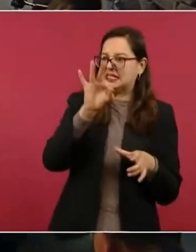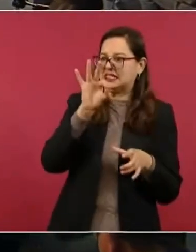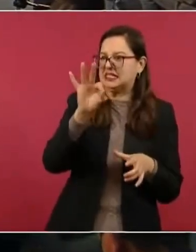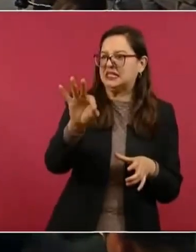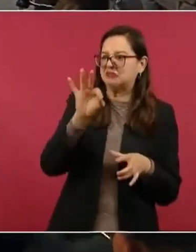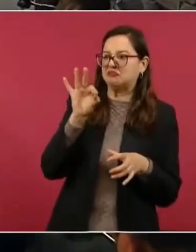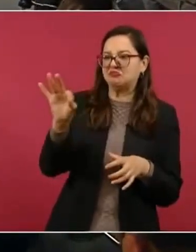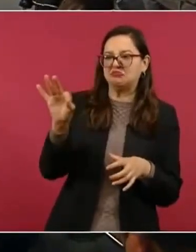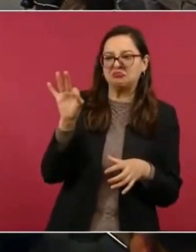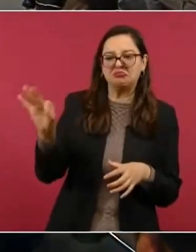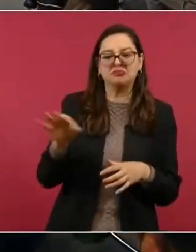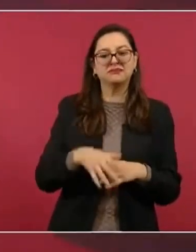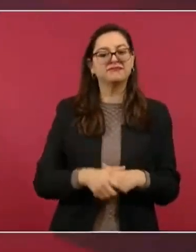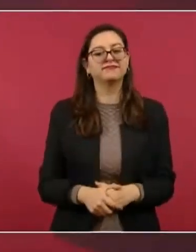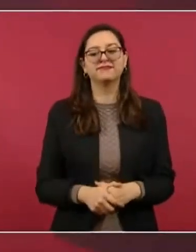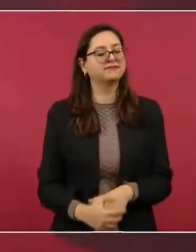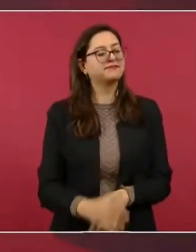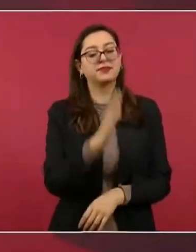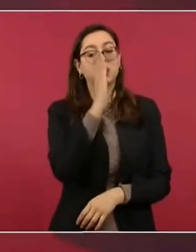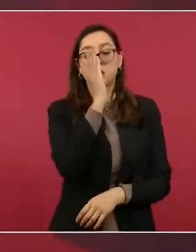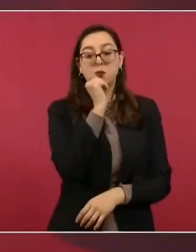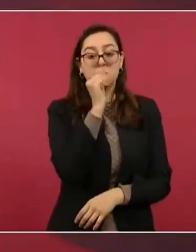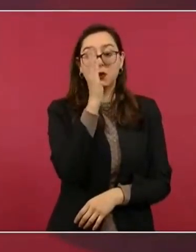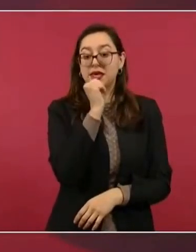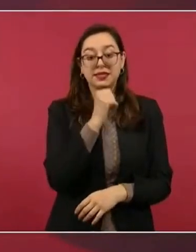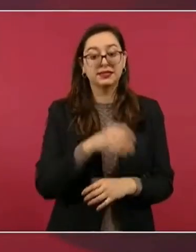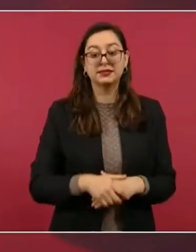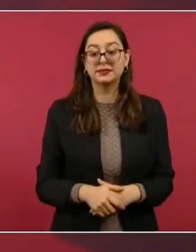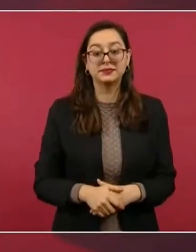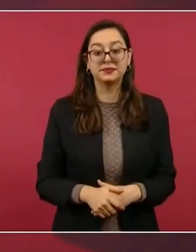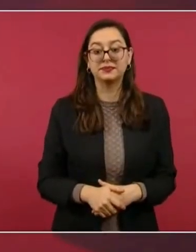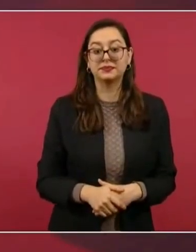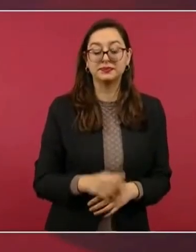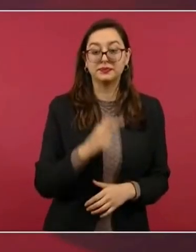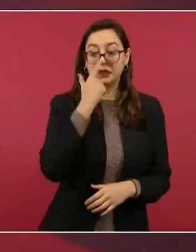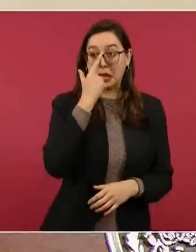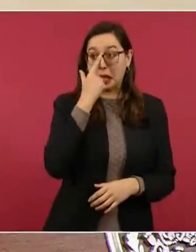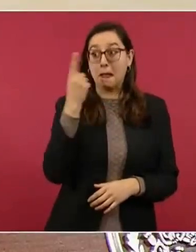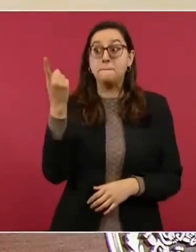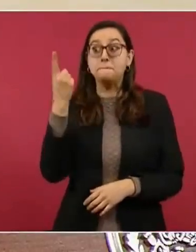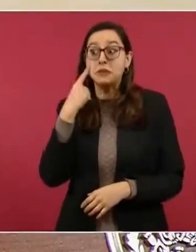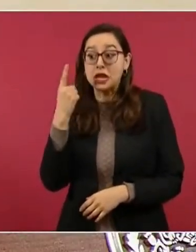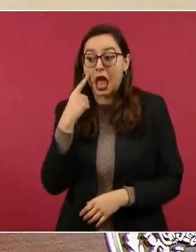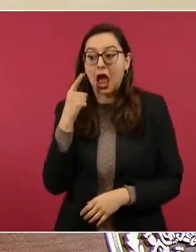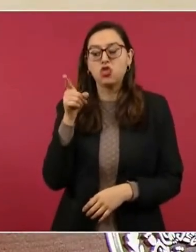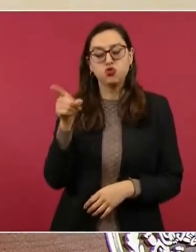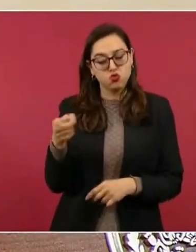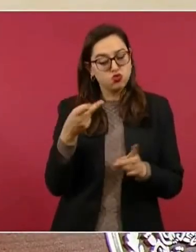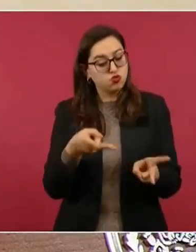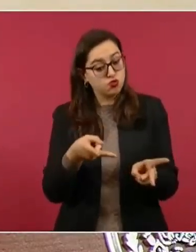Y vaya que insistieron, que el que no tranza no avanza,